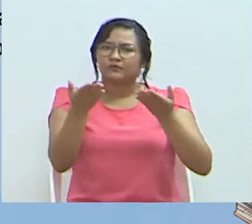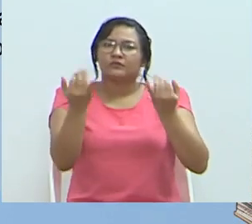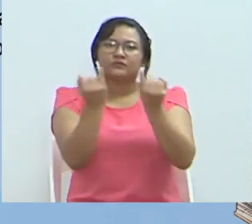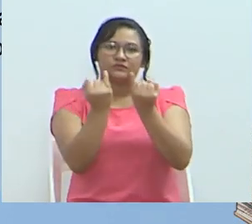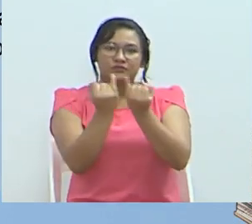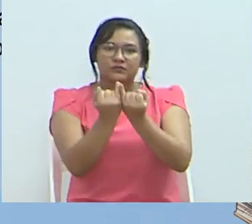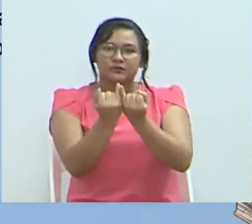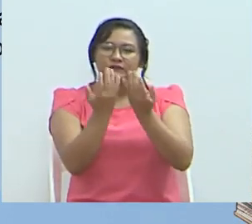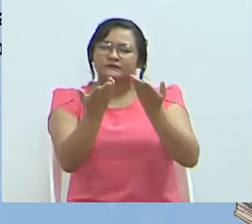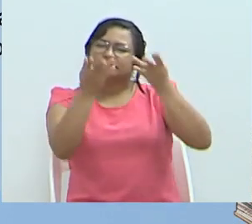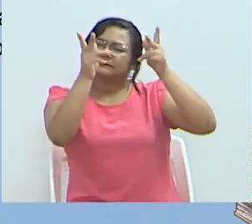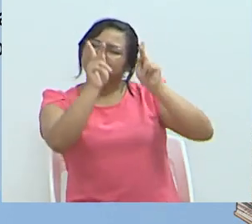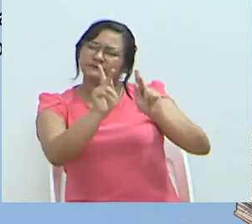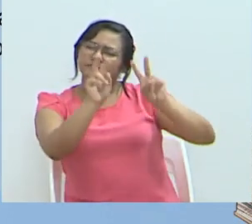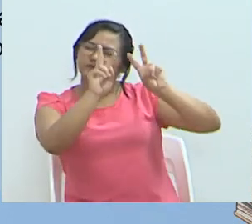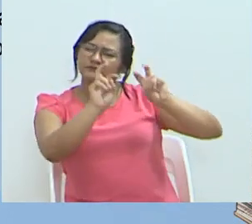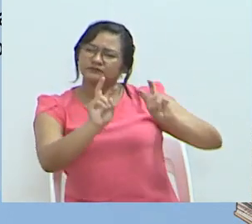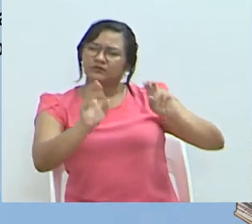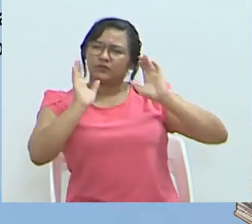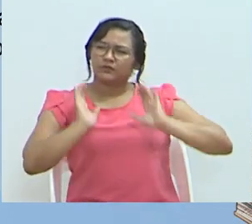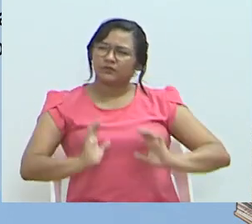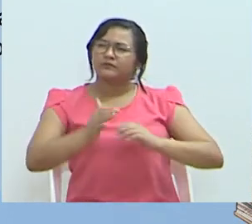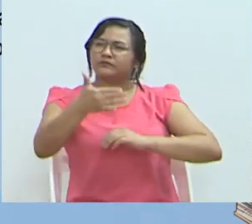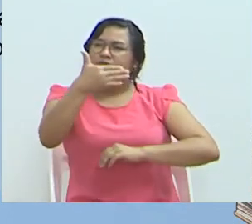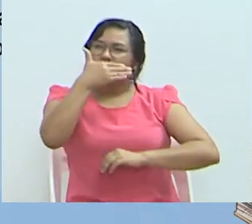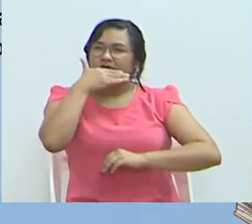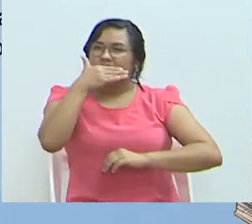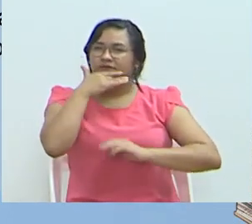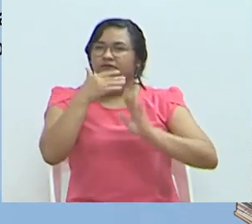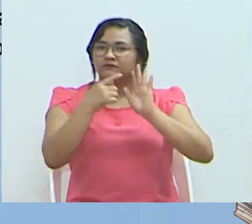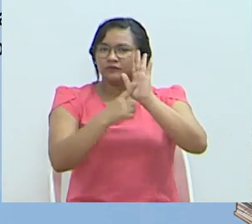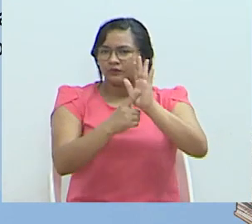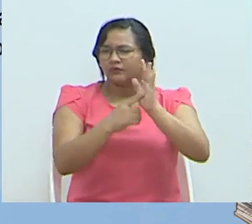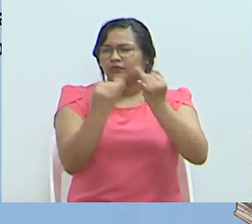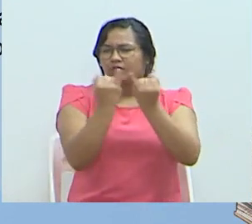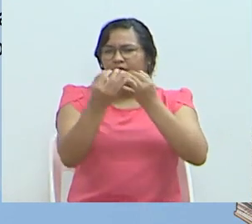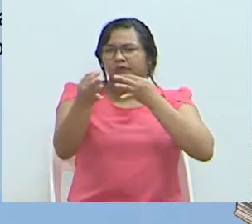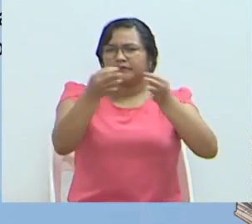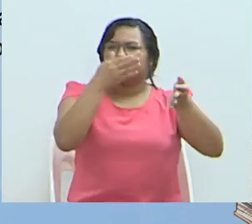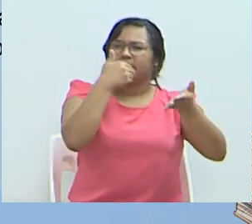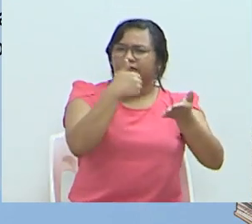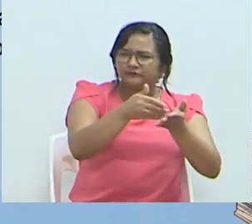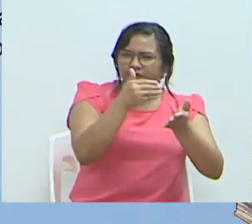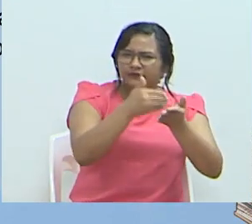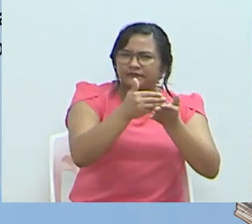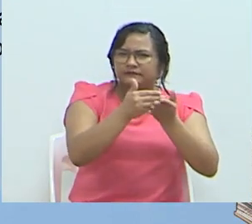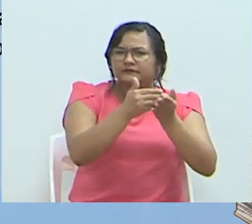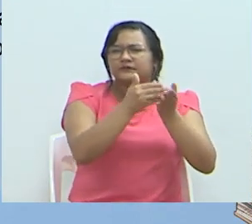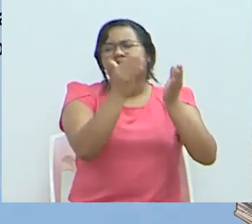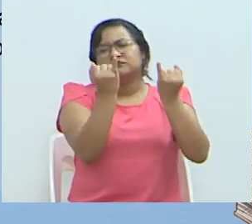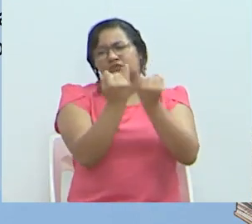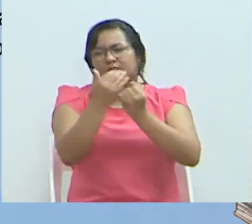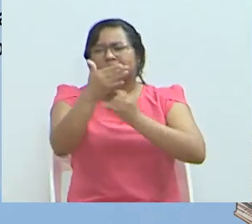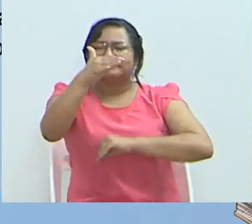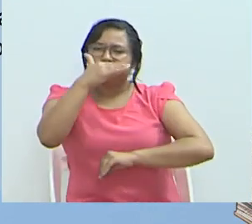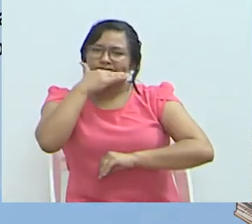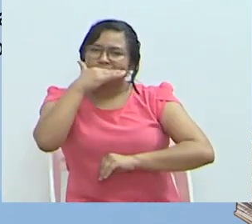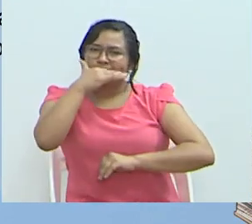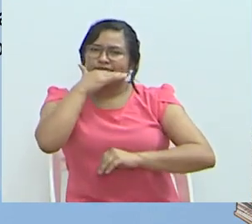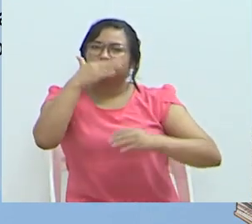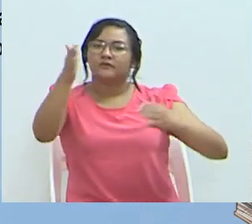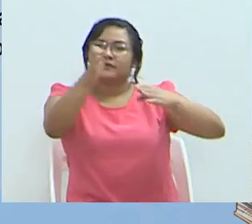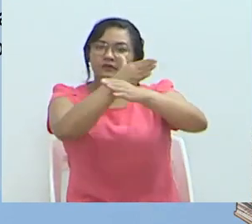ser humano, analizamos la materia viva desde lo más sencillo hasta lo más complejo. Pueden distinguirse